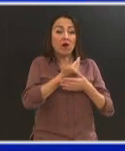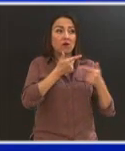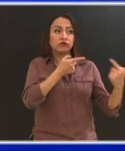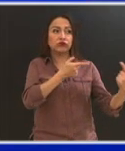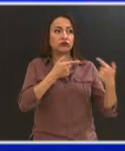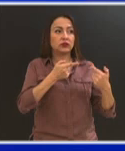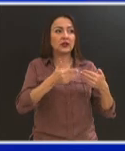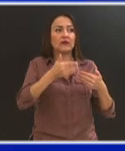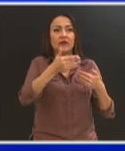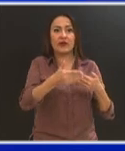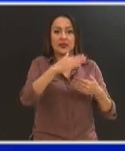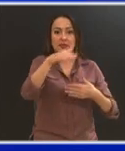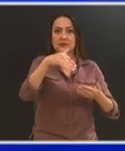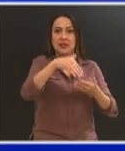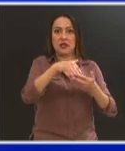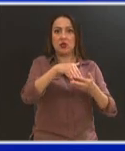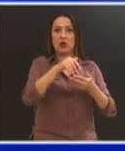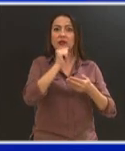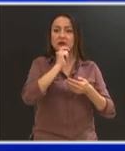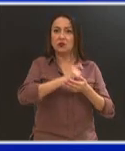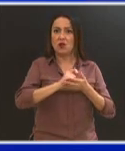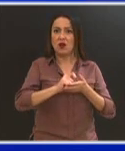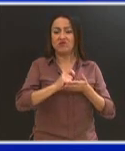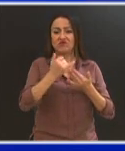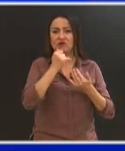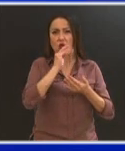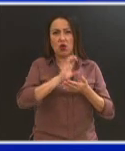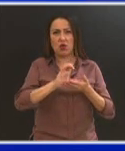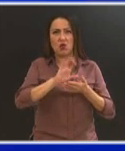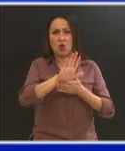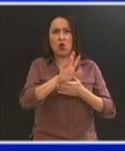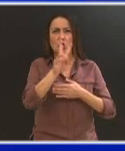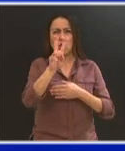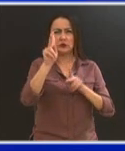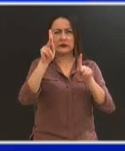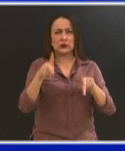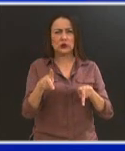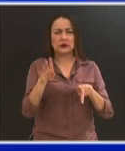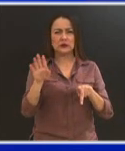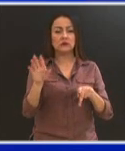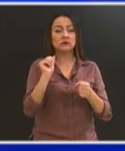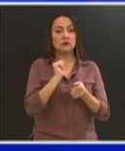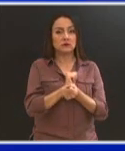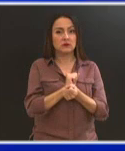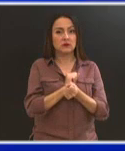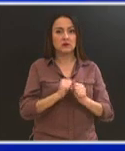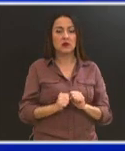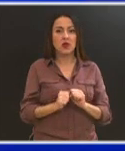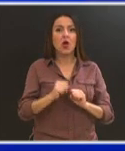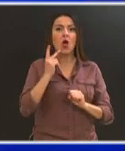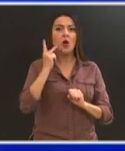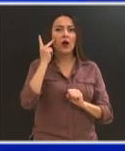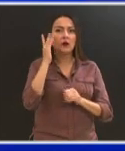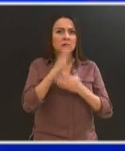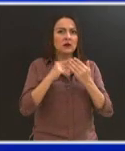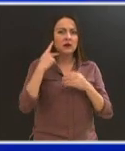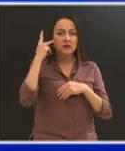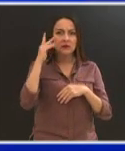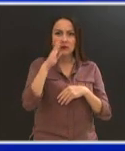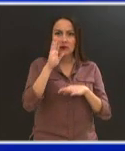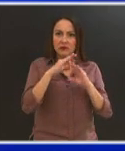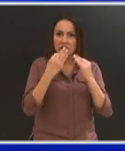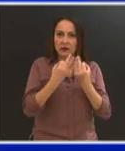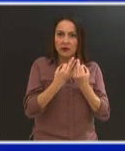balacera frente a un centro educativo dejó a 2 sospechosos detenidos. Los padres, algunos padres y madres de